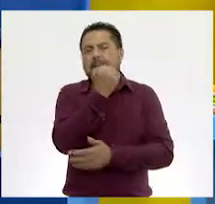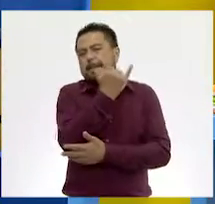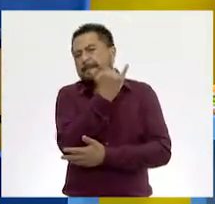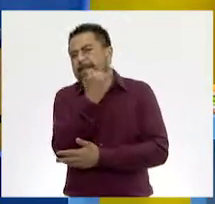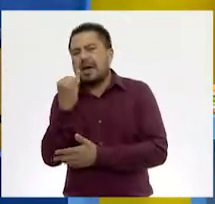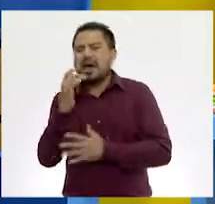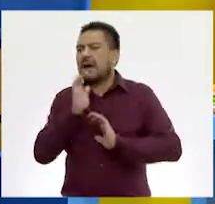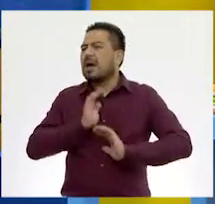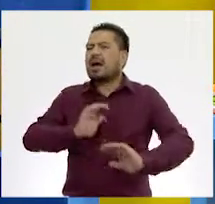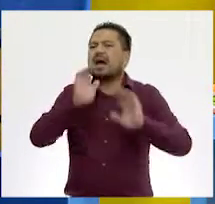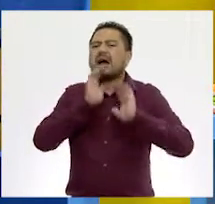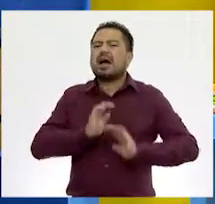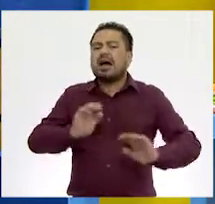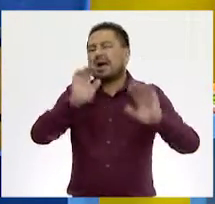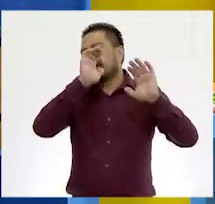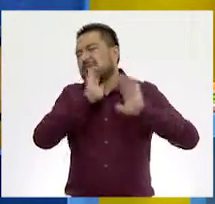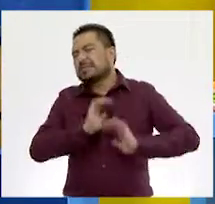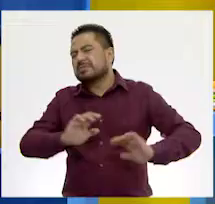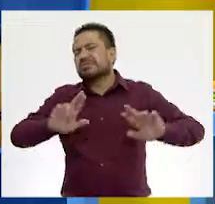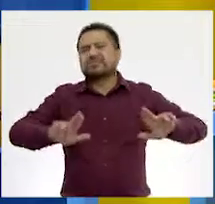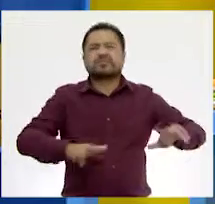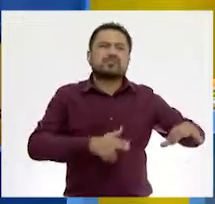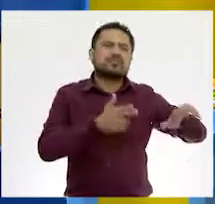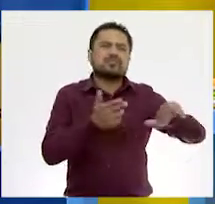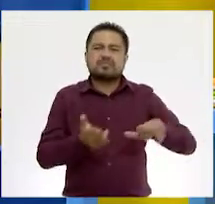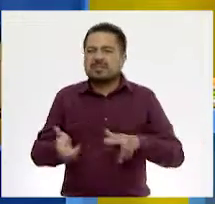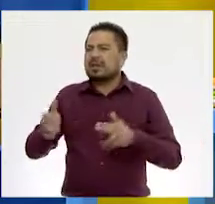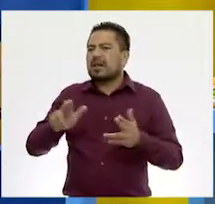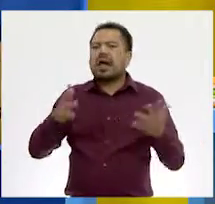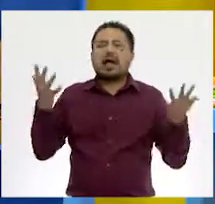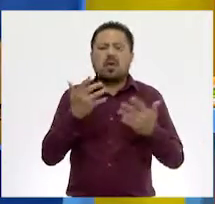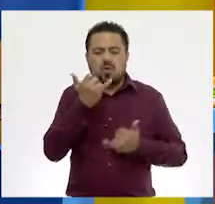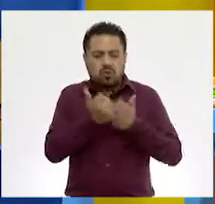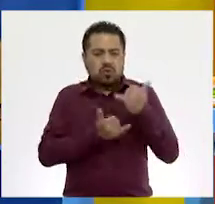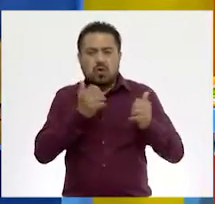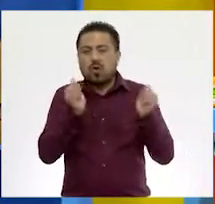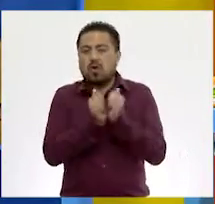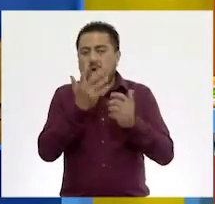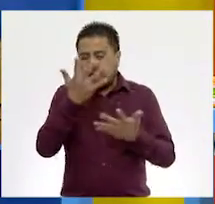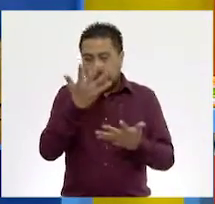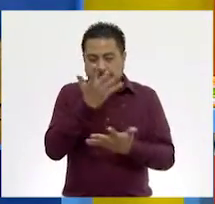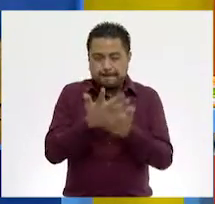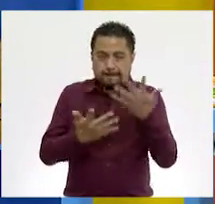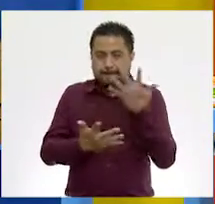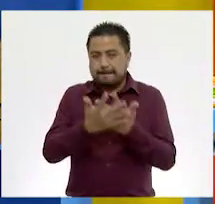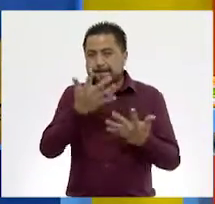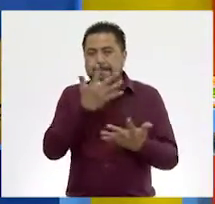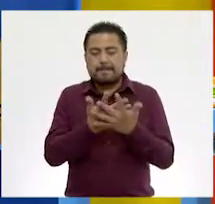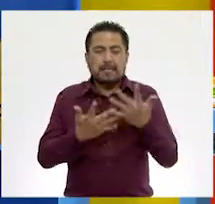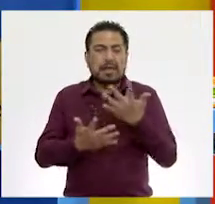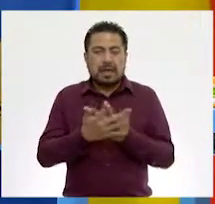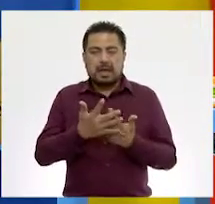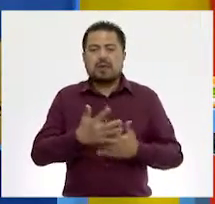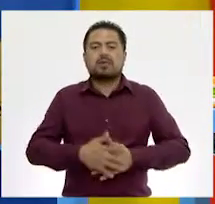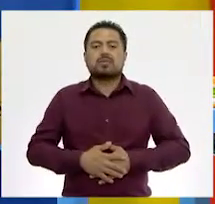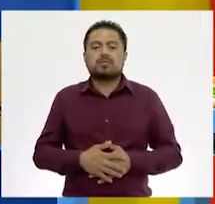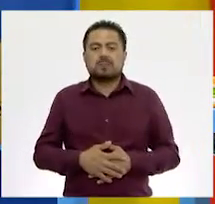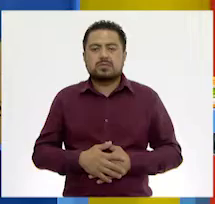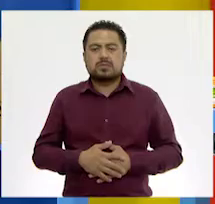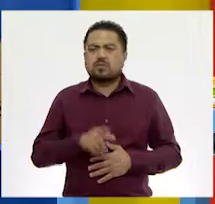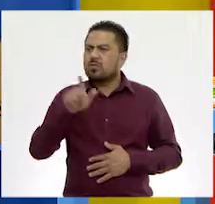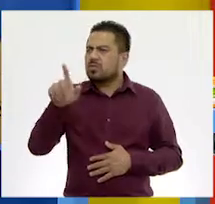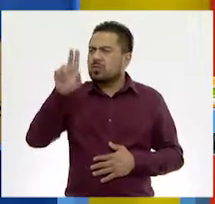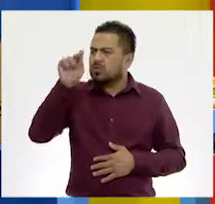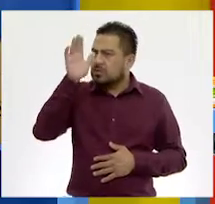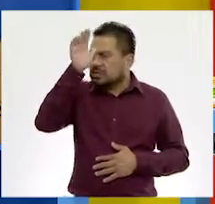pues cantábamos rondas y retahílas y hacíamos juegos con las manos. Y no... ¿Tú